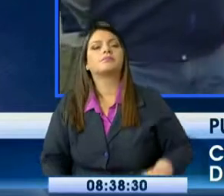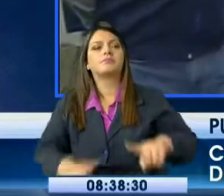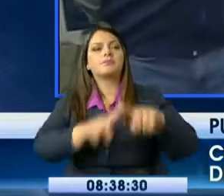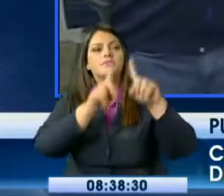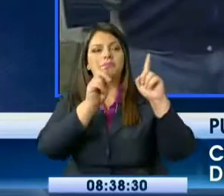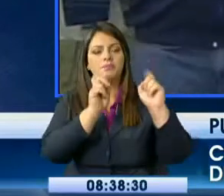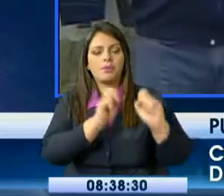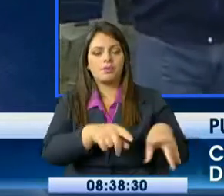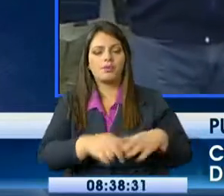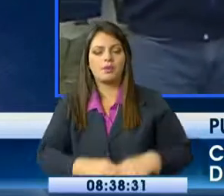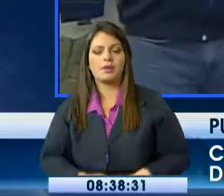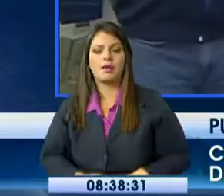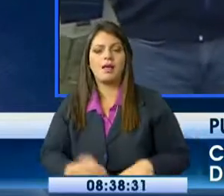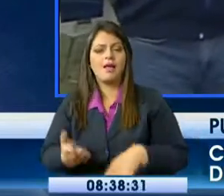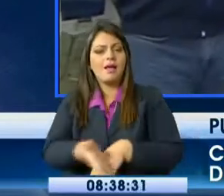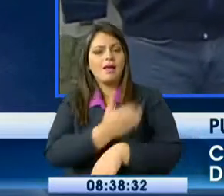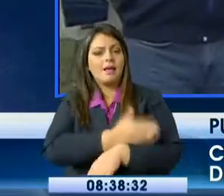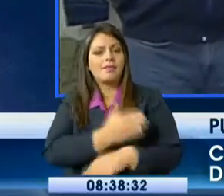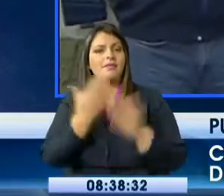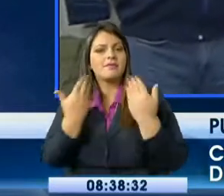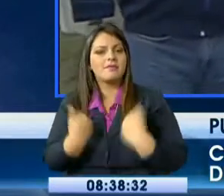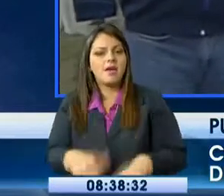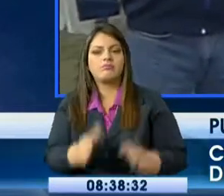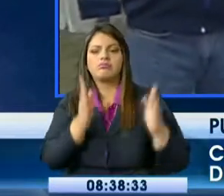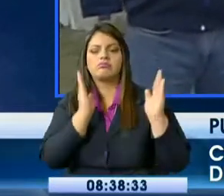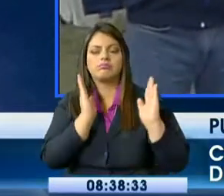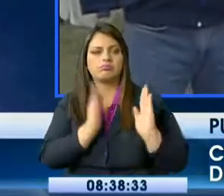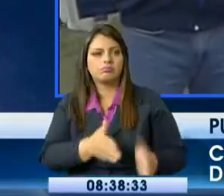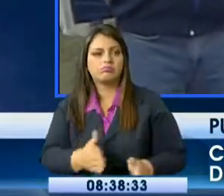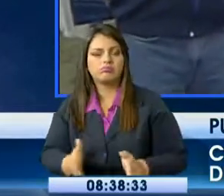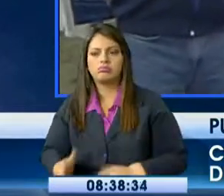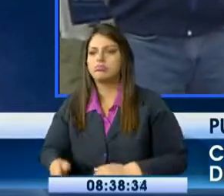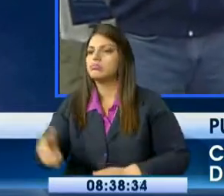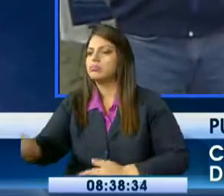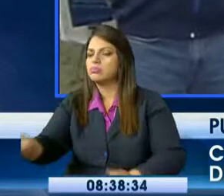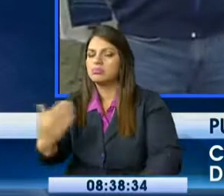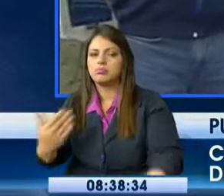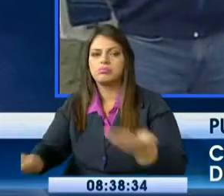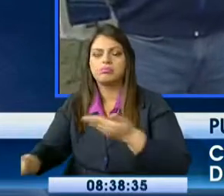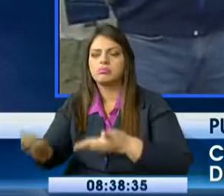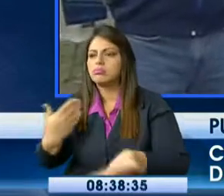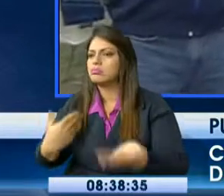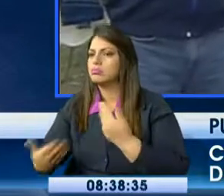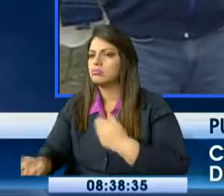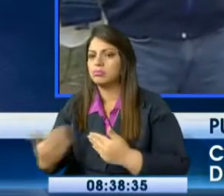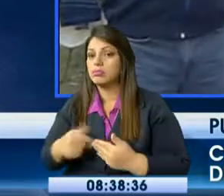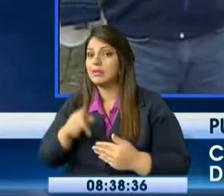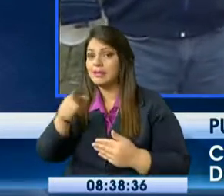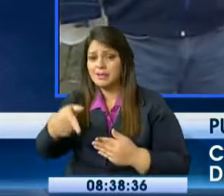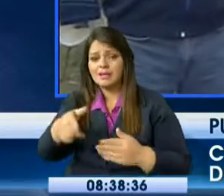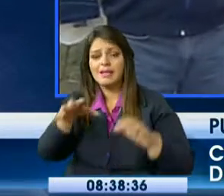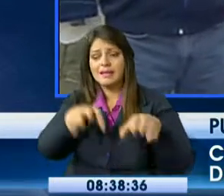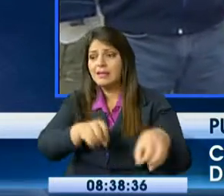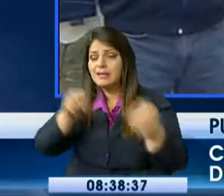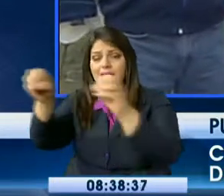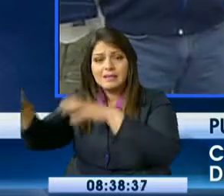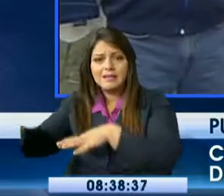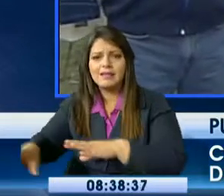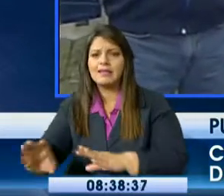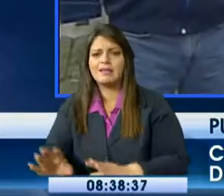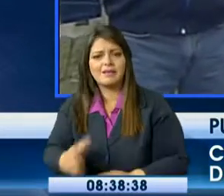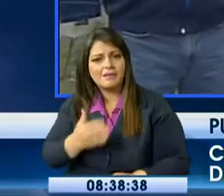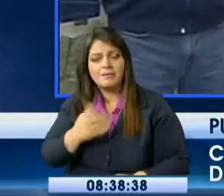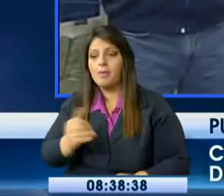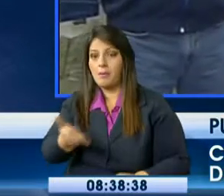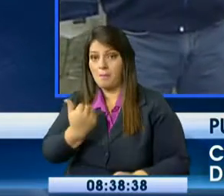socialización adecuada, uh-huh, para que las personas que son involucradas en este caso, conozcan el sitio, los han llevado a los representantes de